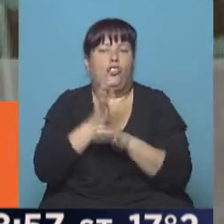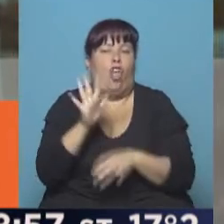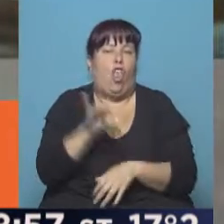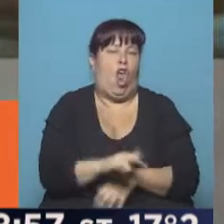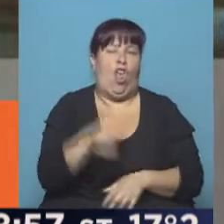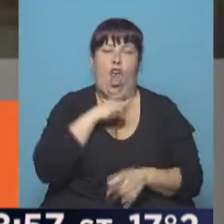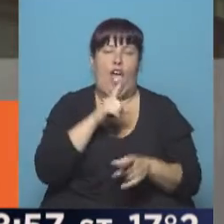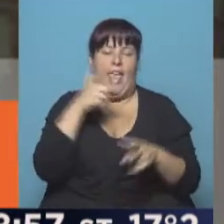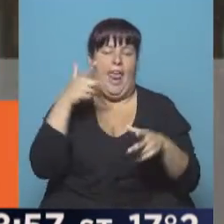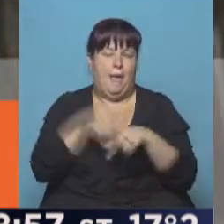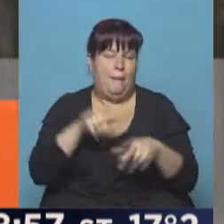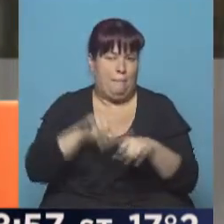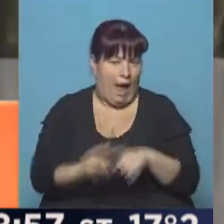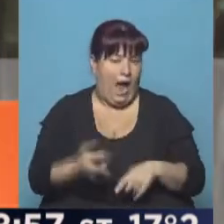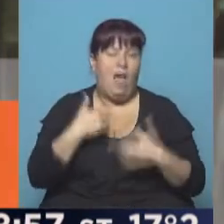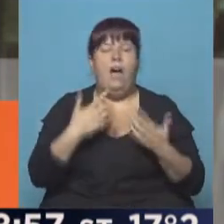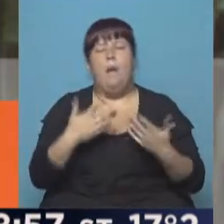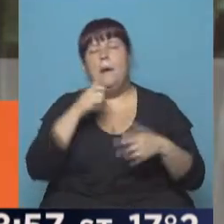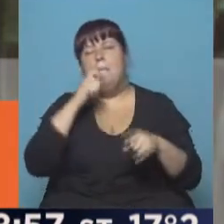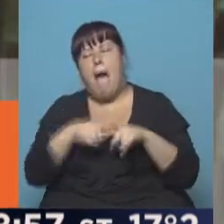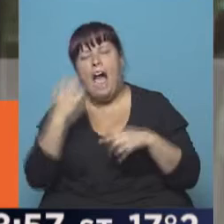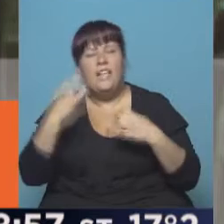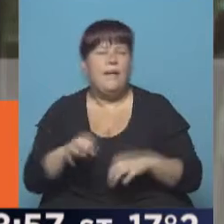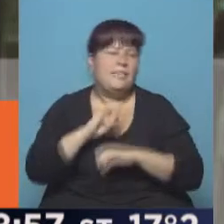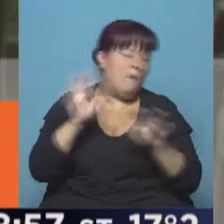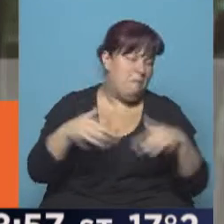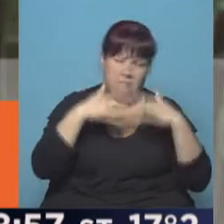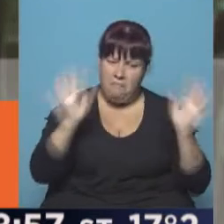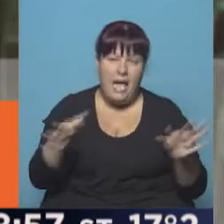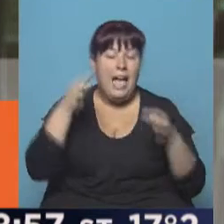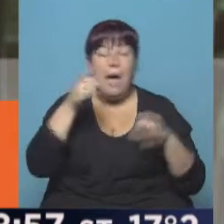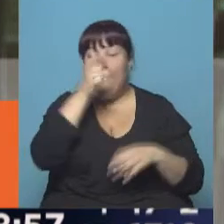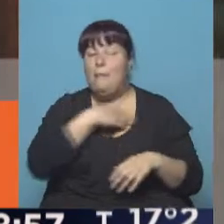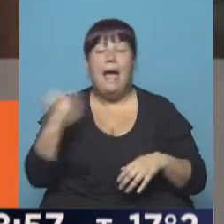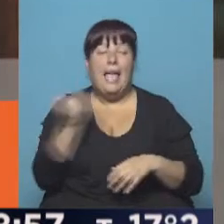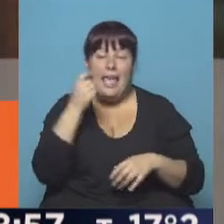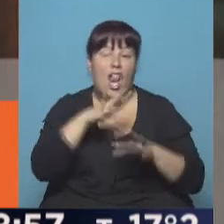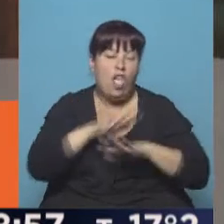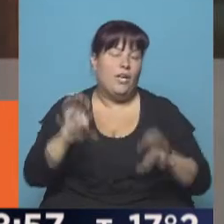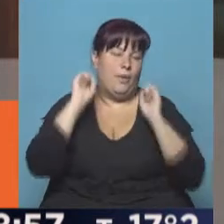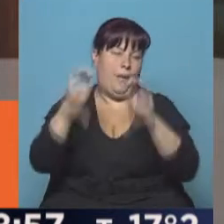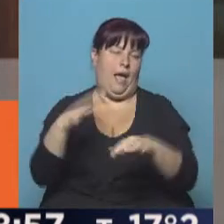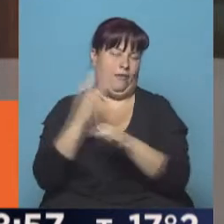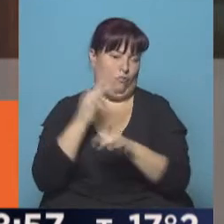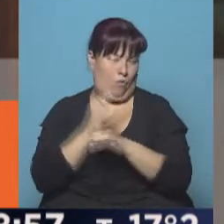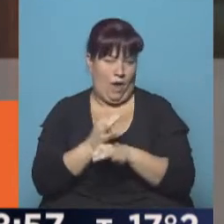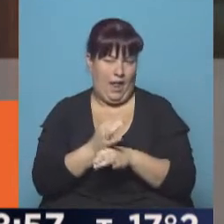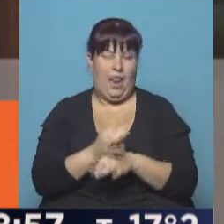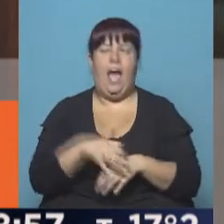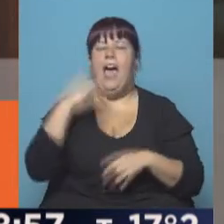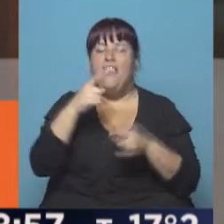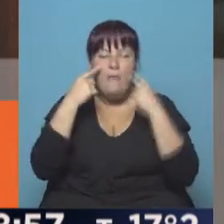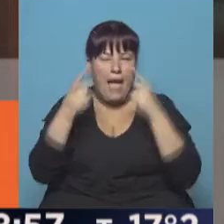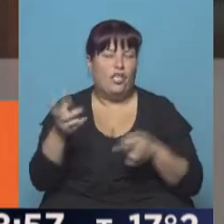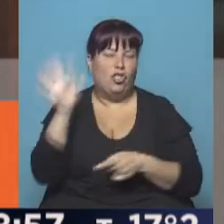los dias digamos uno puede discutir si el paro es justo no es justo la verdad que los papás quieren que sus chicos estén en una escuela que sean